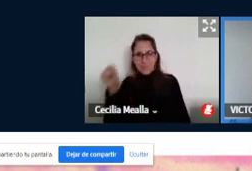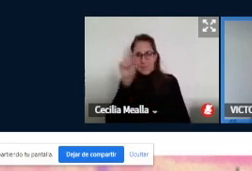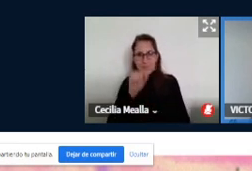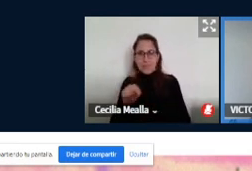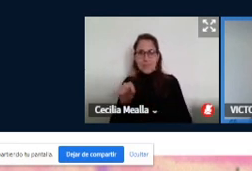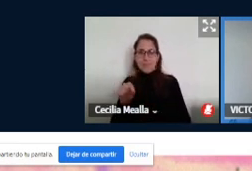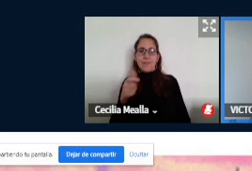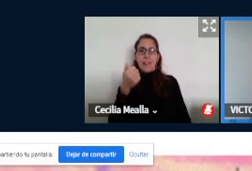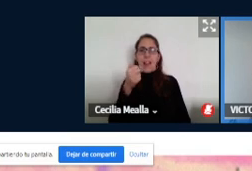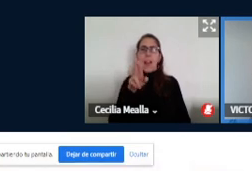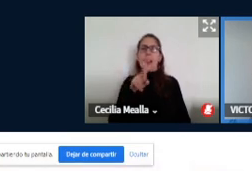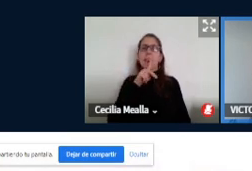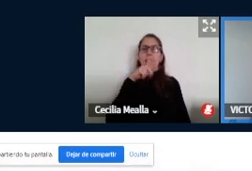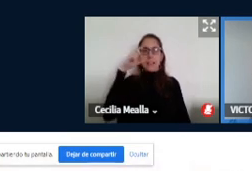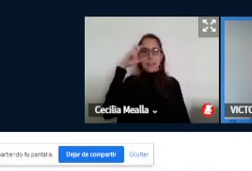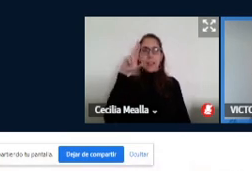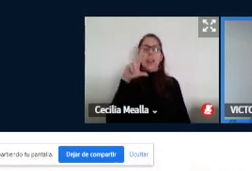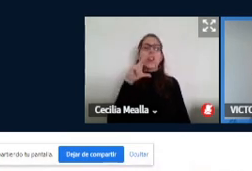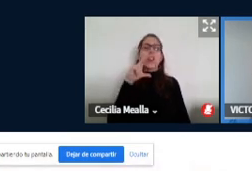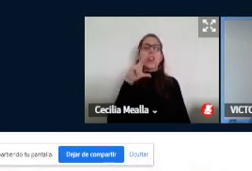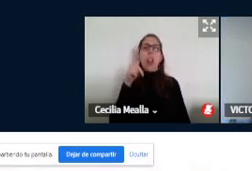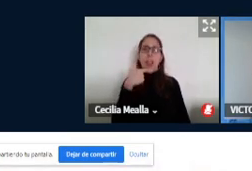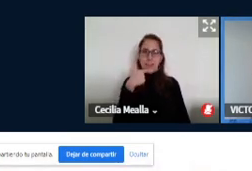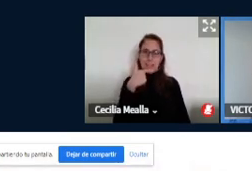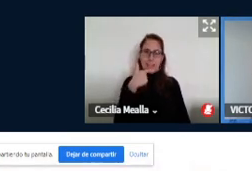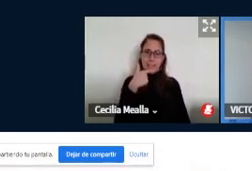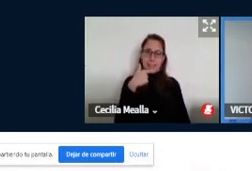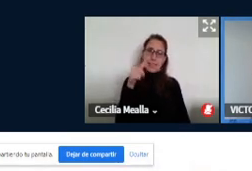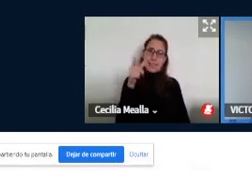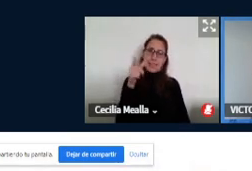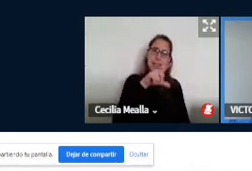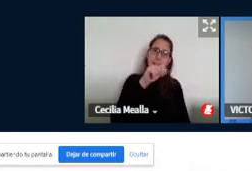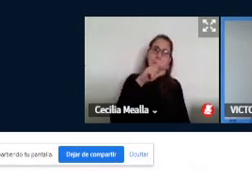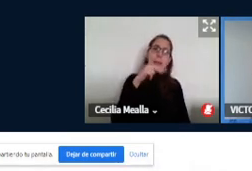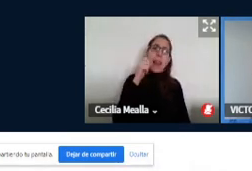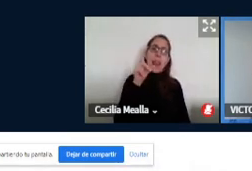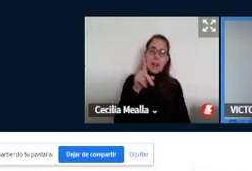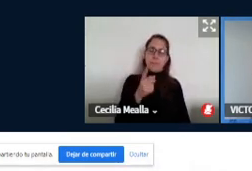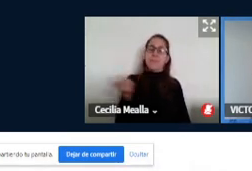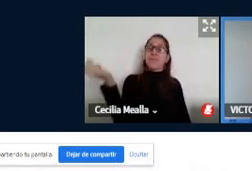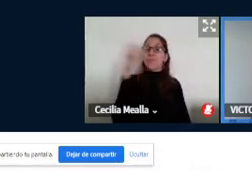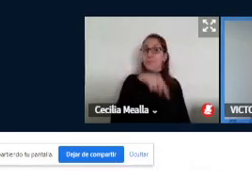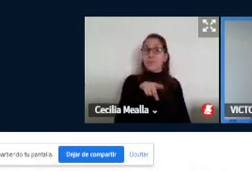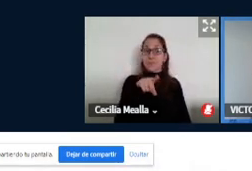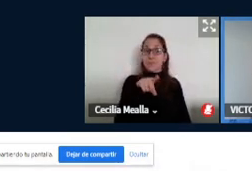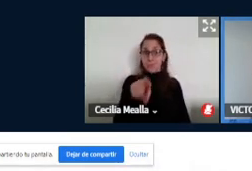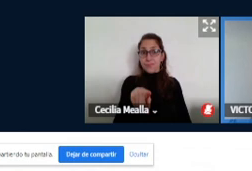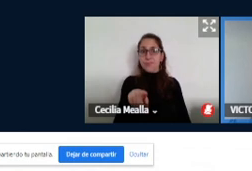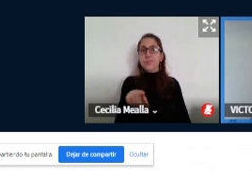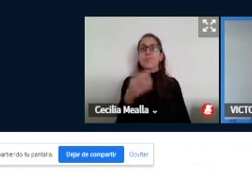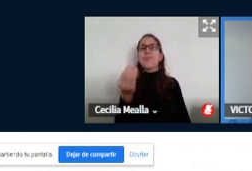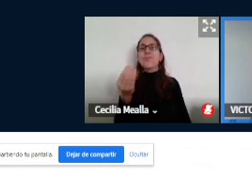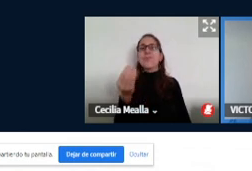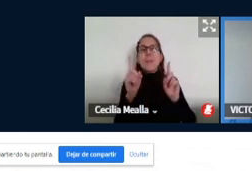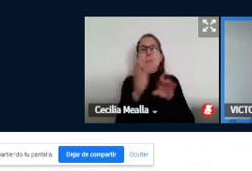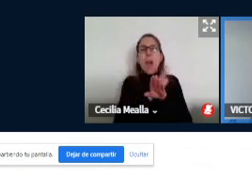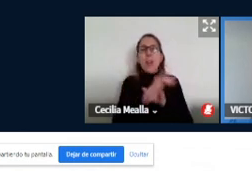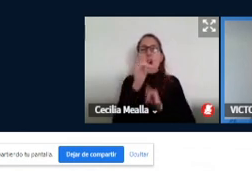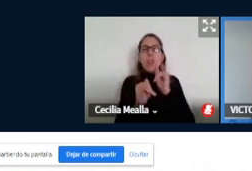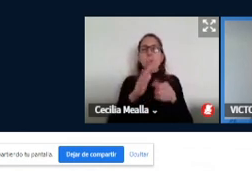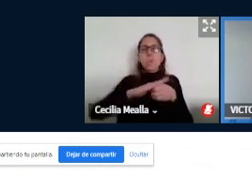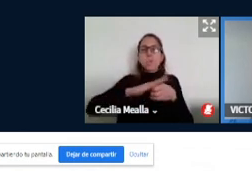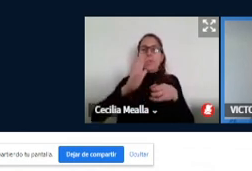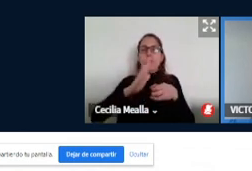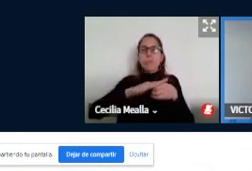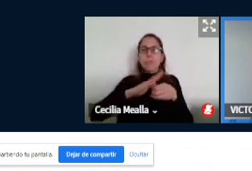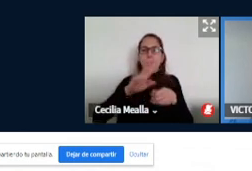arteriolas y capilares, pero no se ve, no está tan nítida la imagen. Esto es otra cosa que yo les quería mostrar. Estas son las válvulas, que yo les decía que por ahí